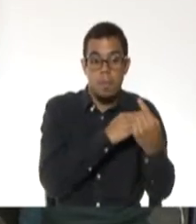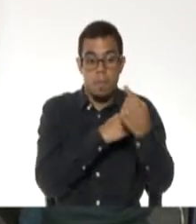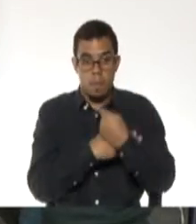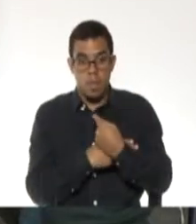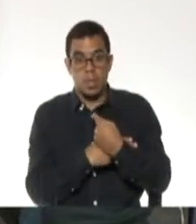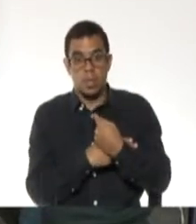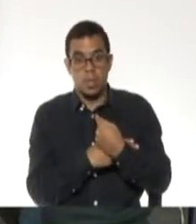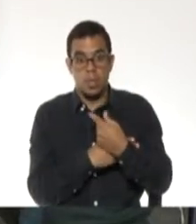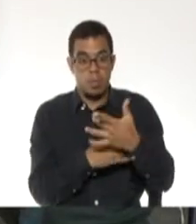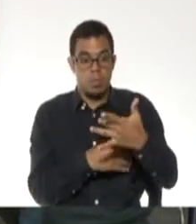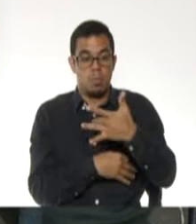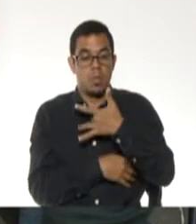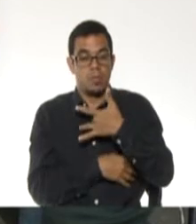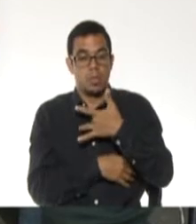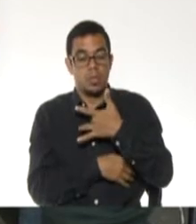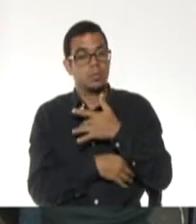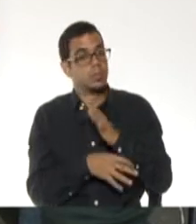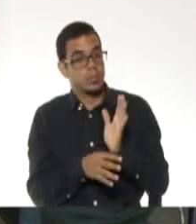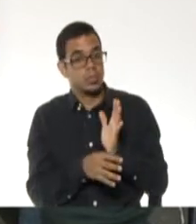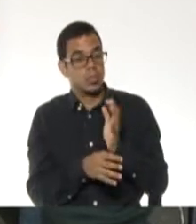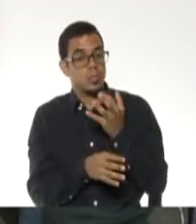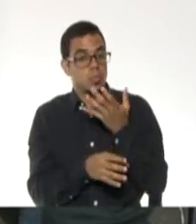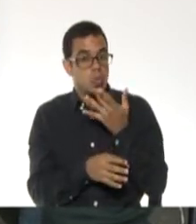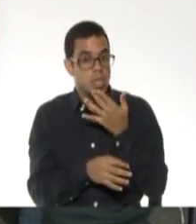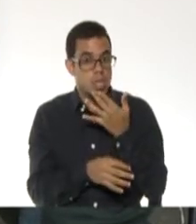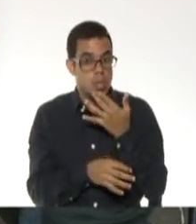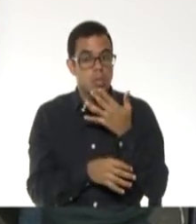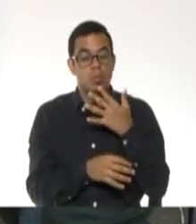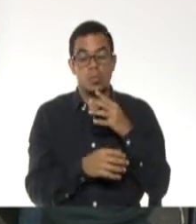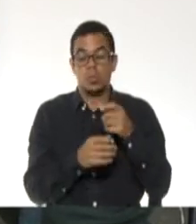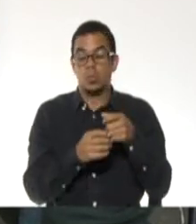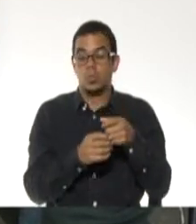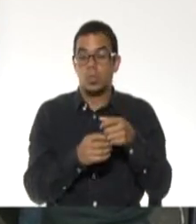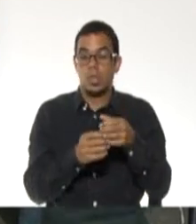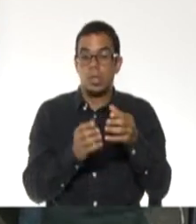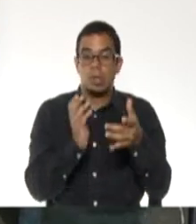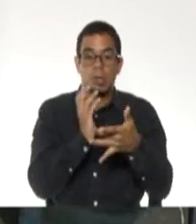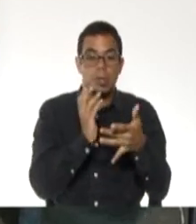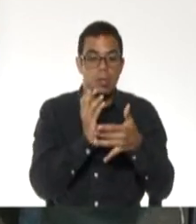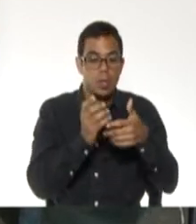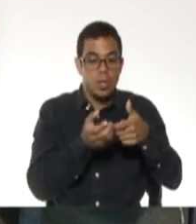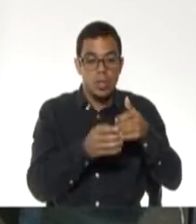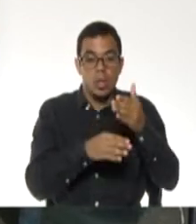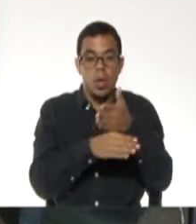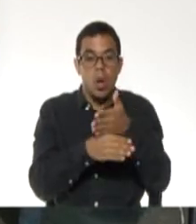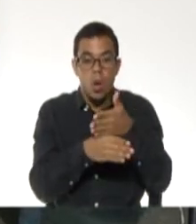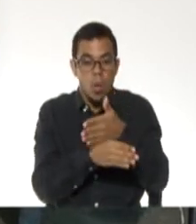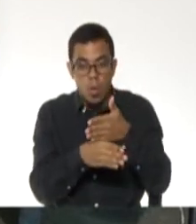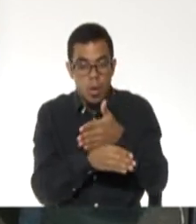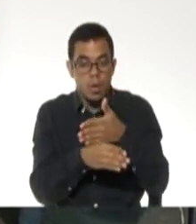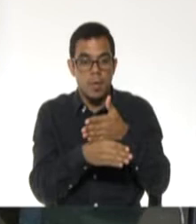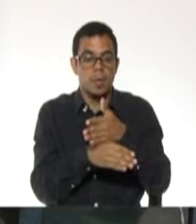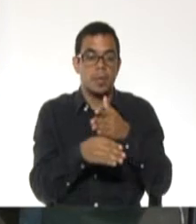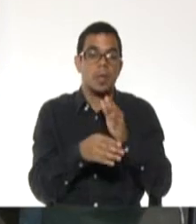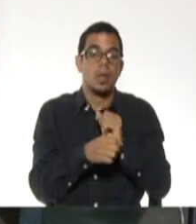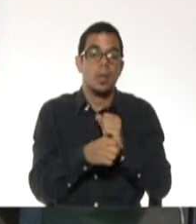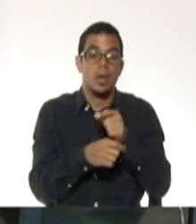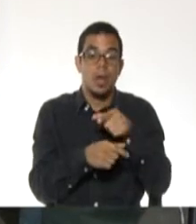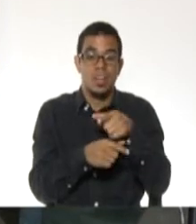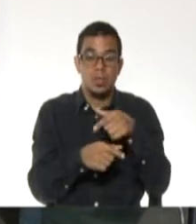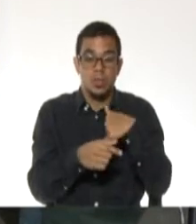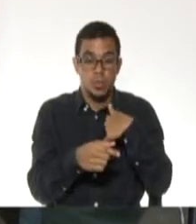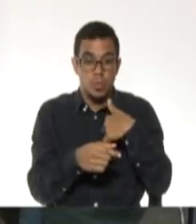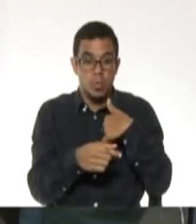problemas que puedan surgir durante el trabajo. En ese sentido, este trabajo, pues, al hecho de